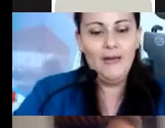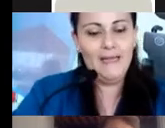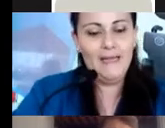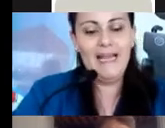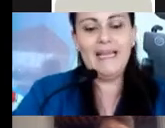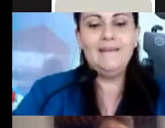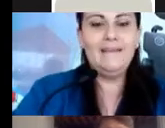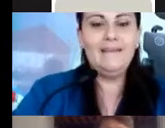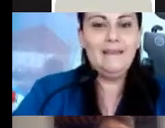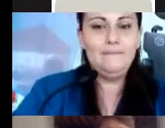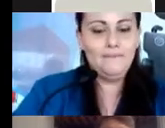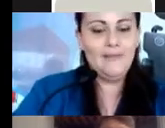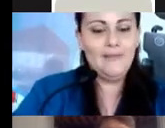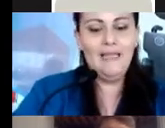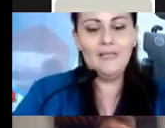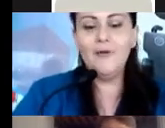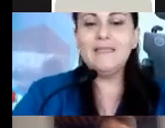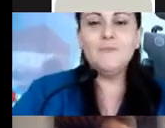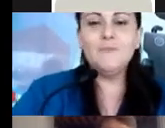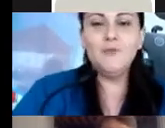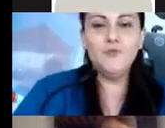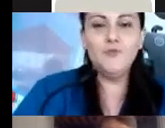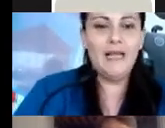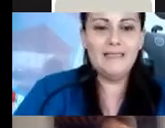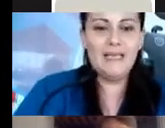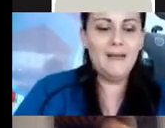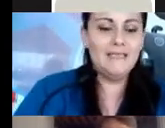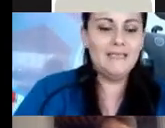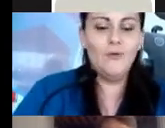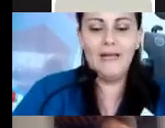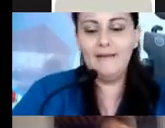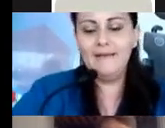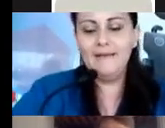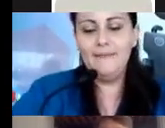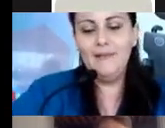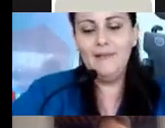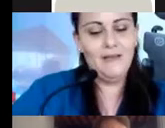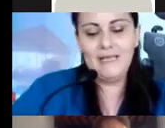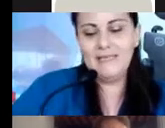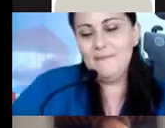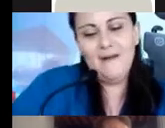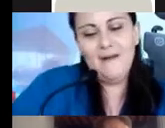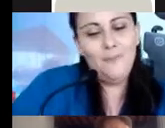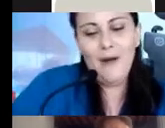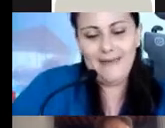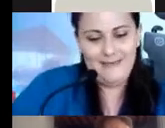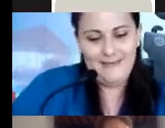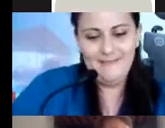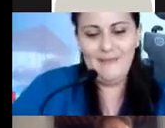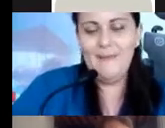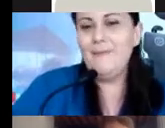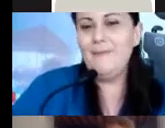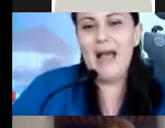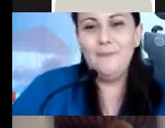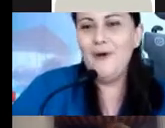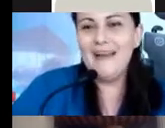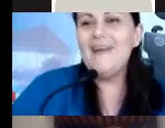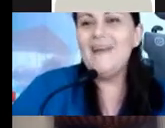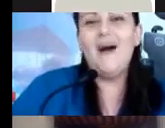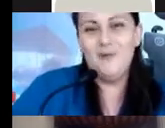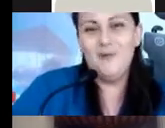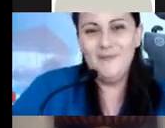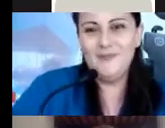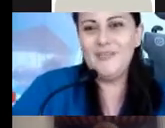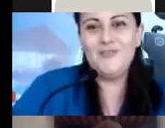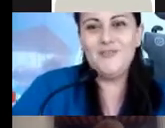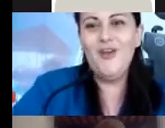Ahora bien, la gravedad y las fuerzas posturales. ¿Qué pasa con la gravedad? La gravedad siempre va a empujar hacia